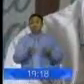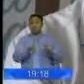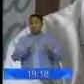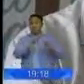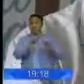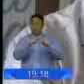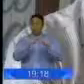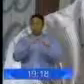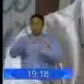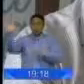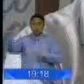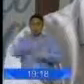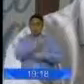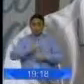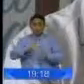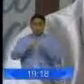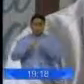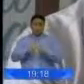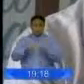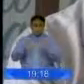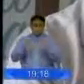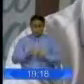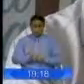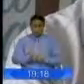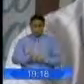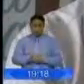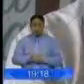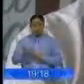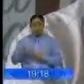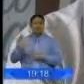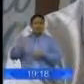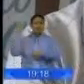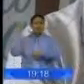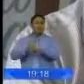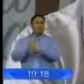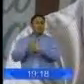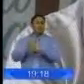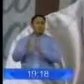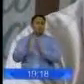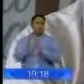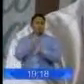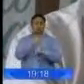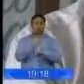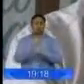por la Presidencia de la República y como el decreto lo pedía, se